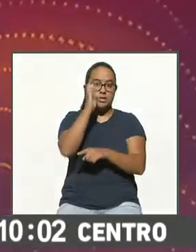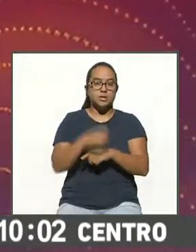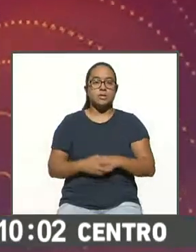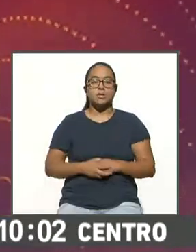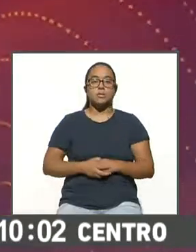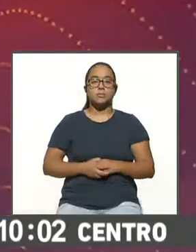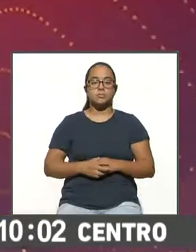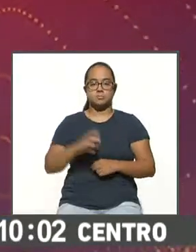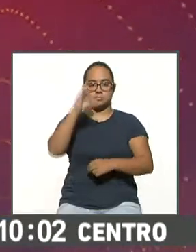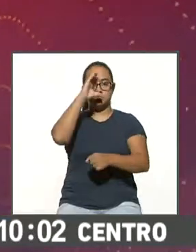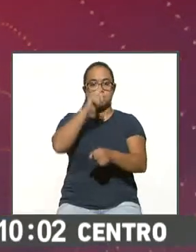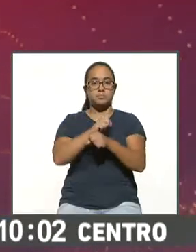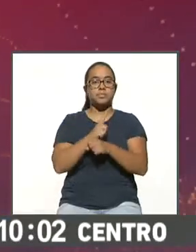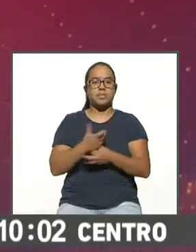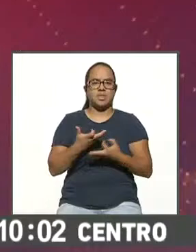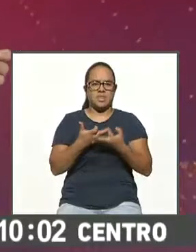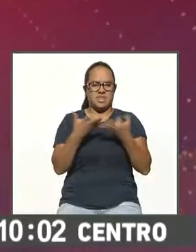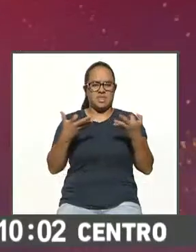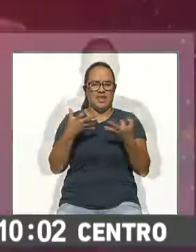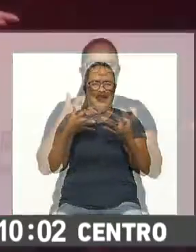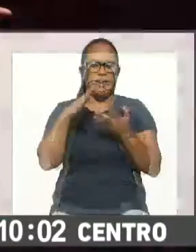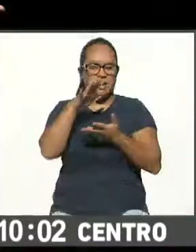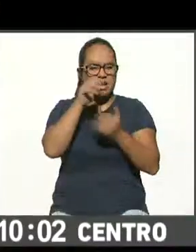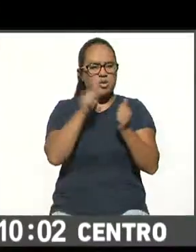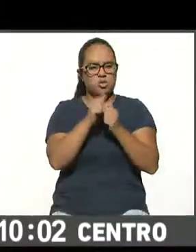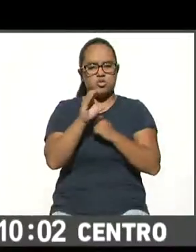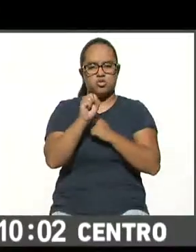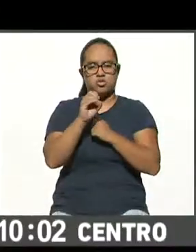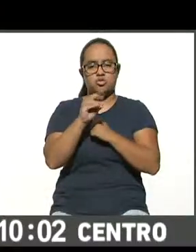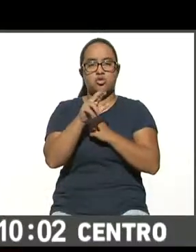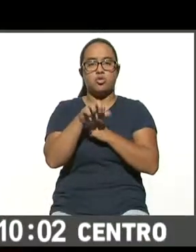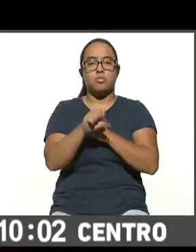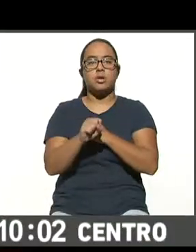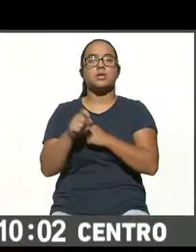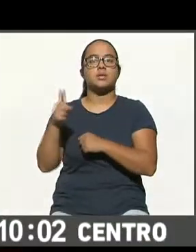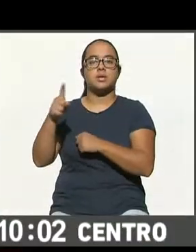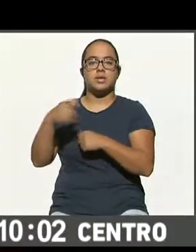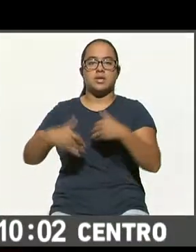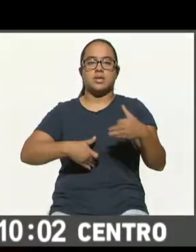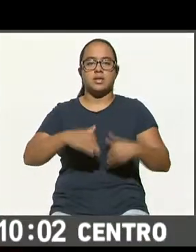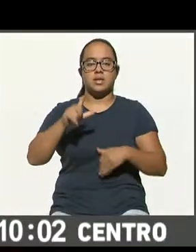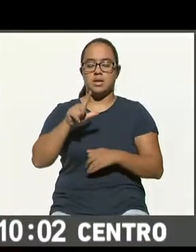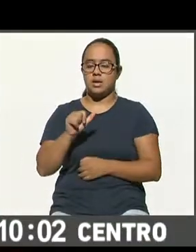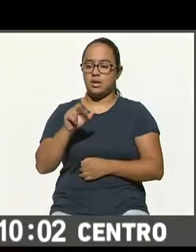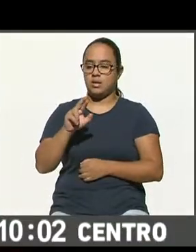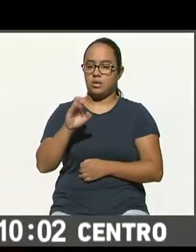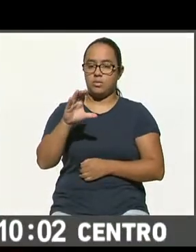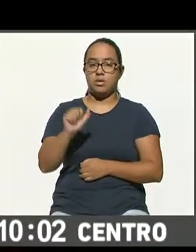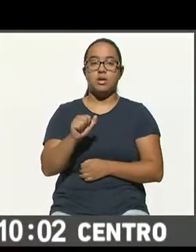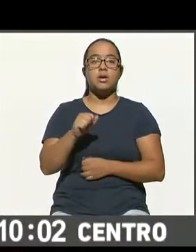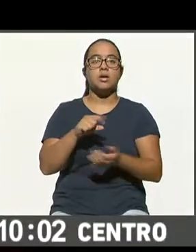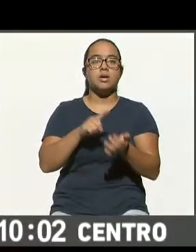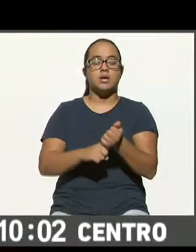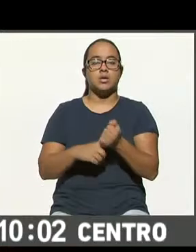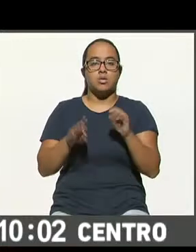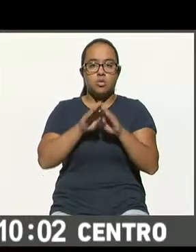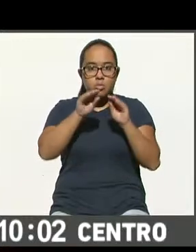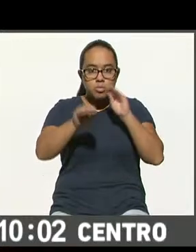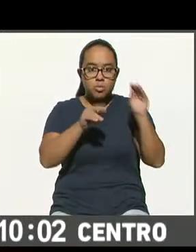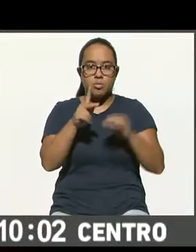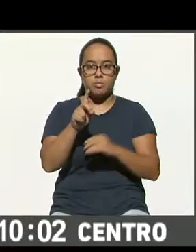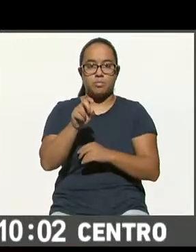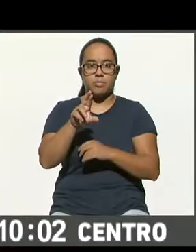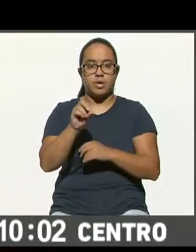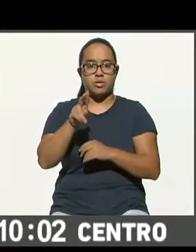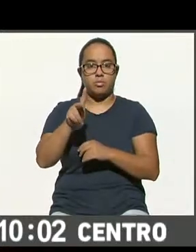En la cultura Tierra de Sombras es una puesta en escena a cargo de la compañía La Rueca, basada en una adaptación libre de